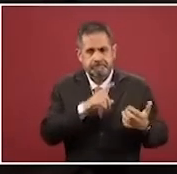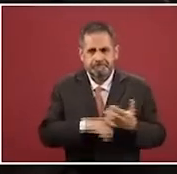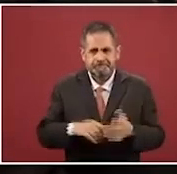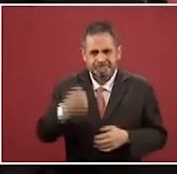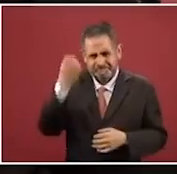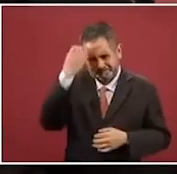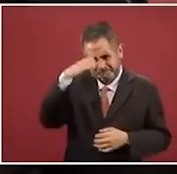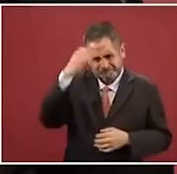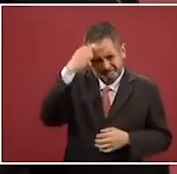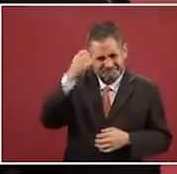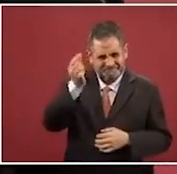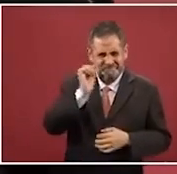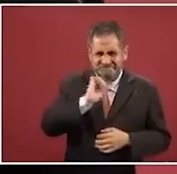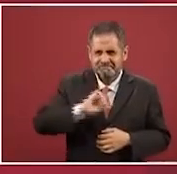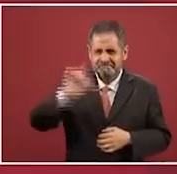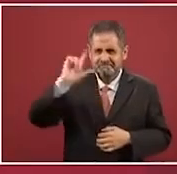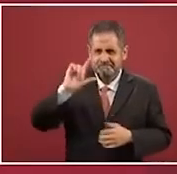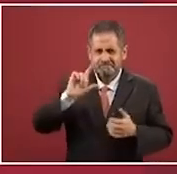especialistas,